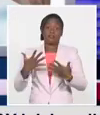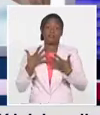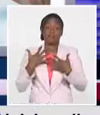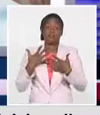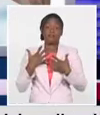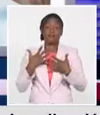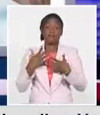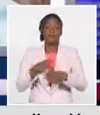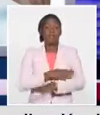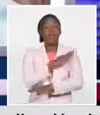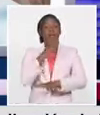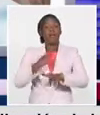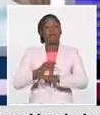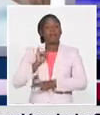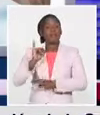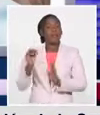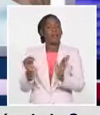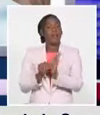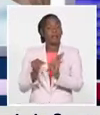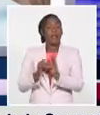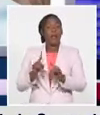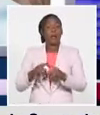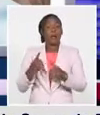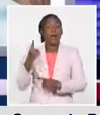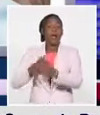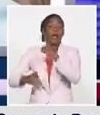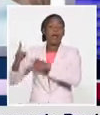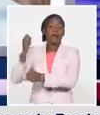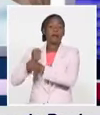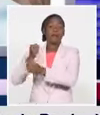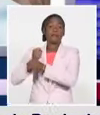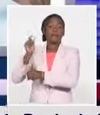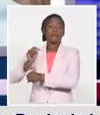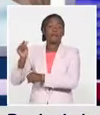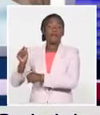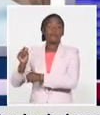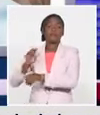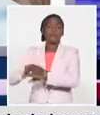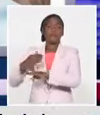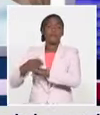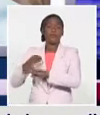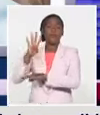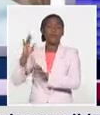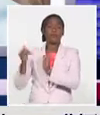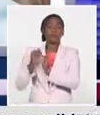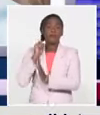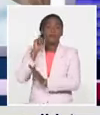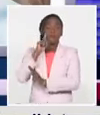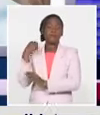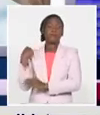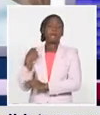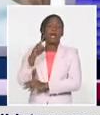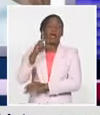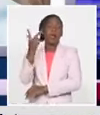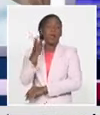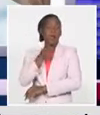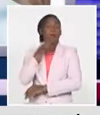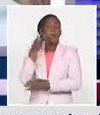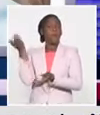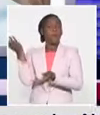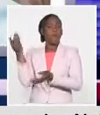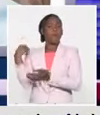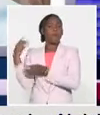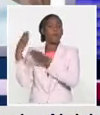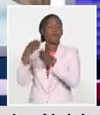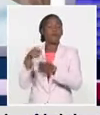personas están asistiendo a los sitios clínicos para recibir su inmunización. Y de hecho nosotros bromeábamos un poco y decíamos, como